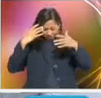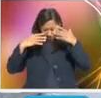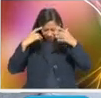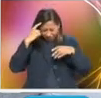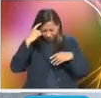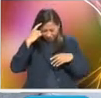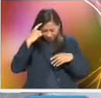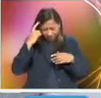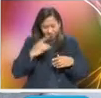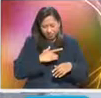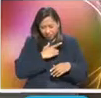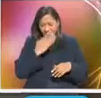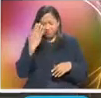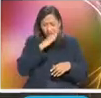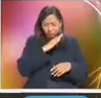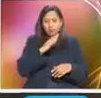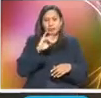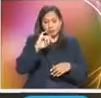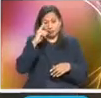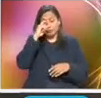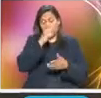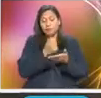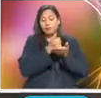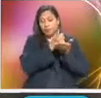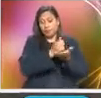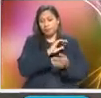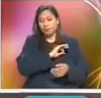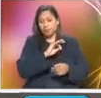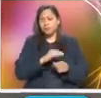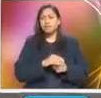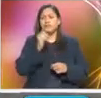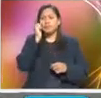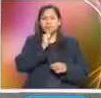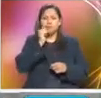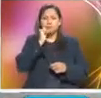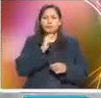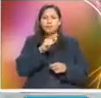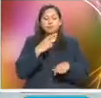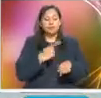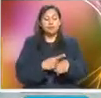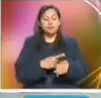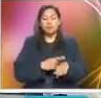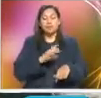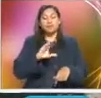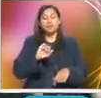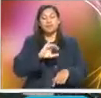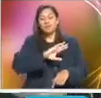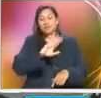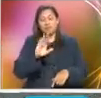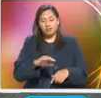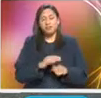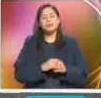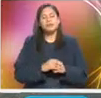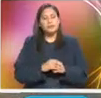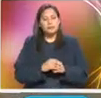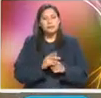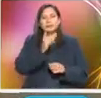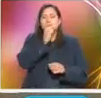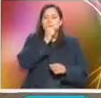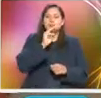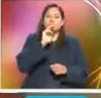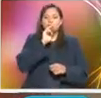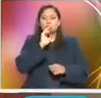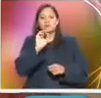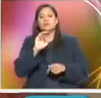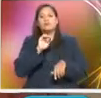Muy complicado, sin embargo hay que ayudarlos, ¿no? Porque siempre el tener un enfermo terminal cercano, sea padre,